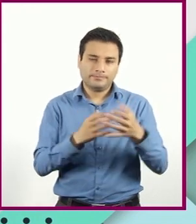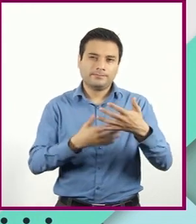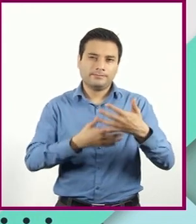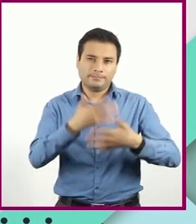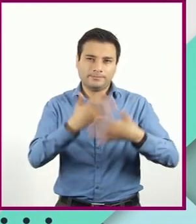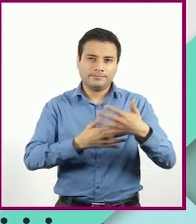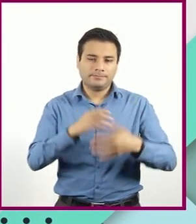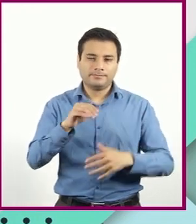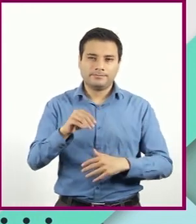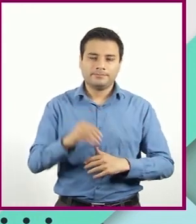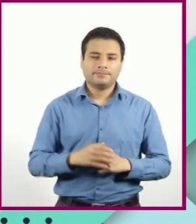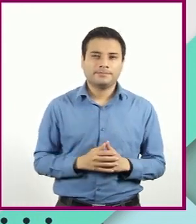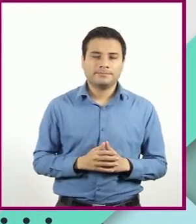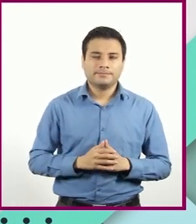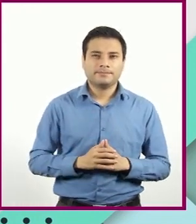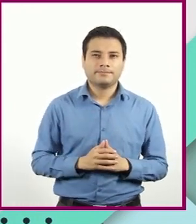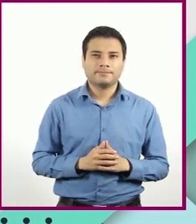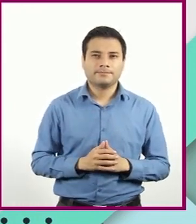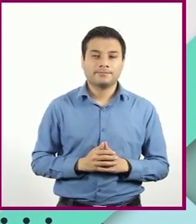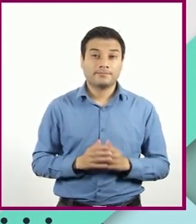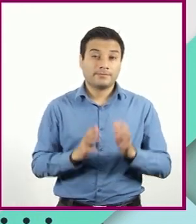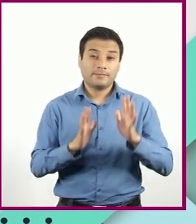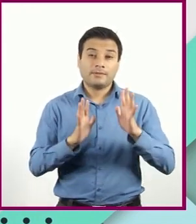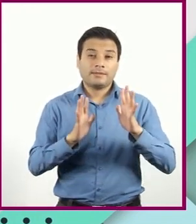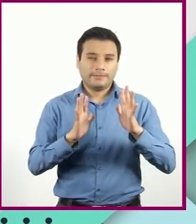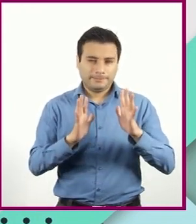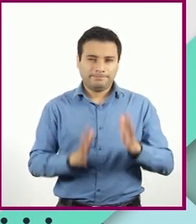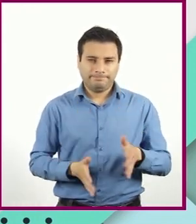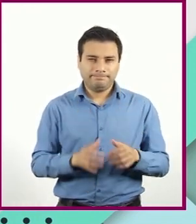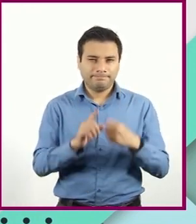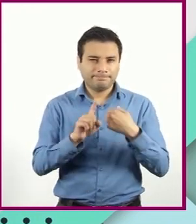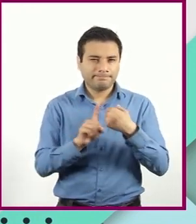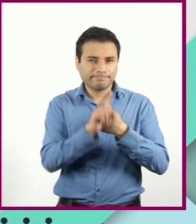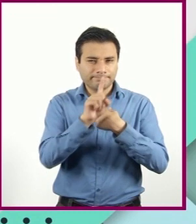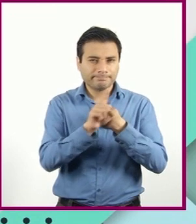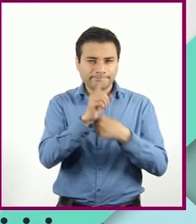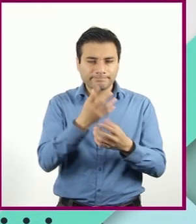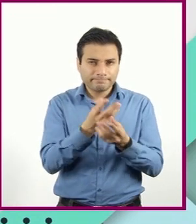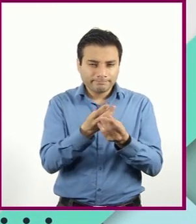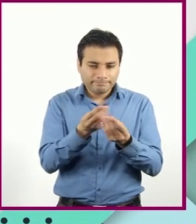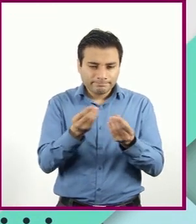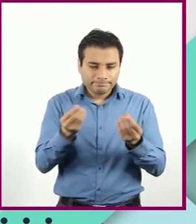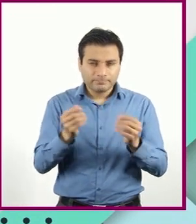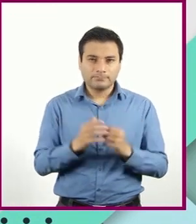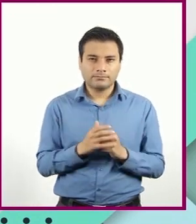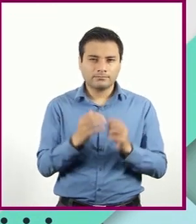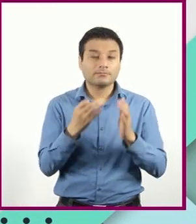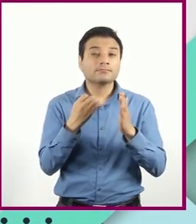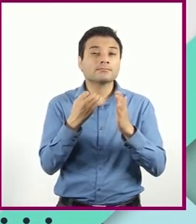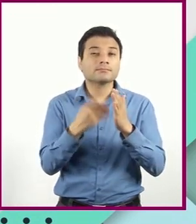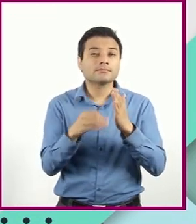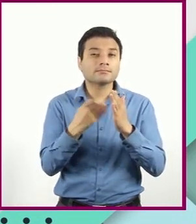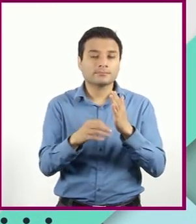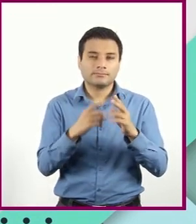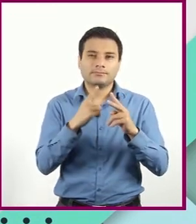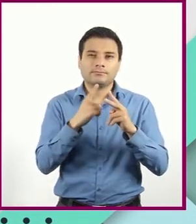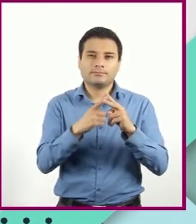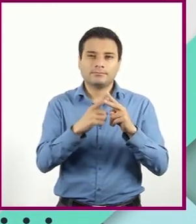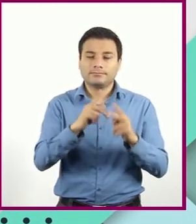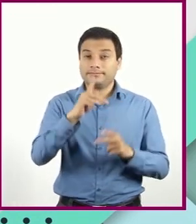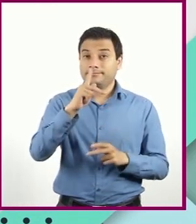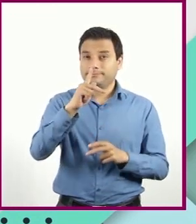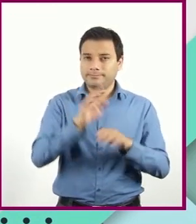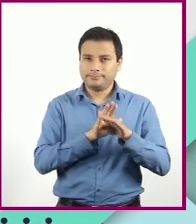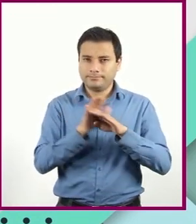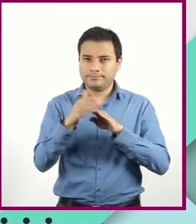15 metros. Estamos cerca de resolver el problema. Ahora, solo debemos calcular el perímetro del